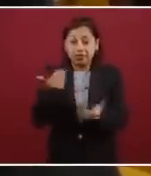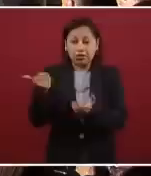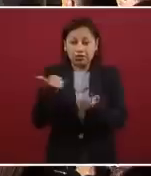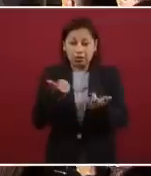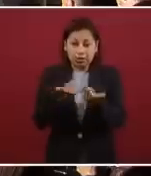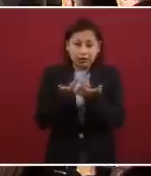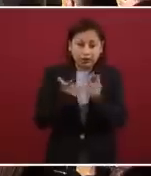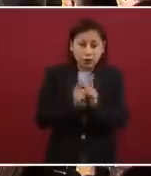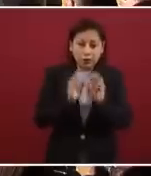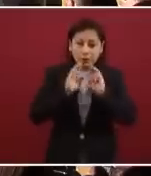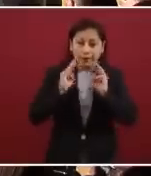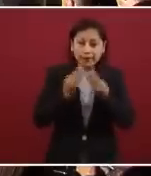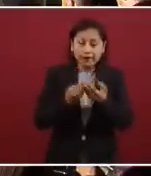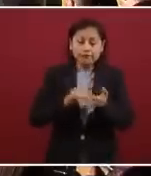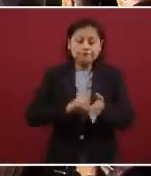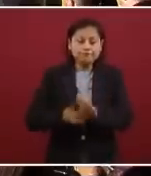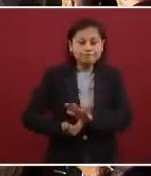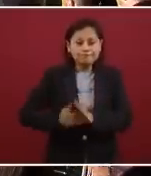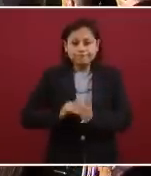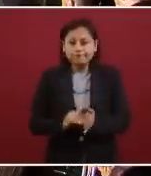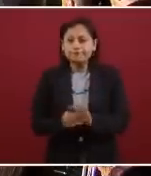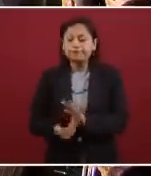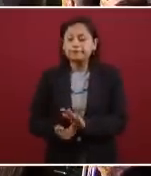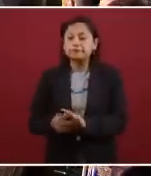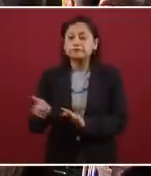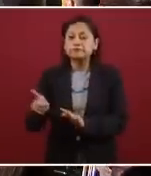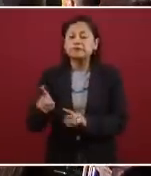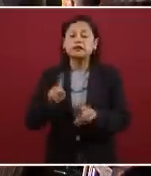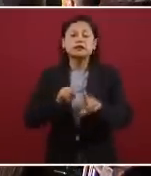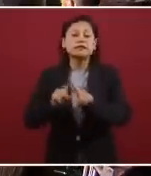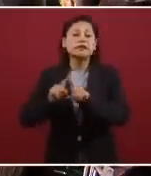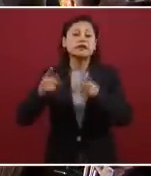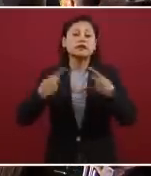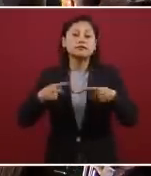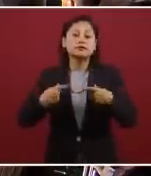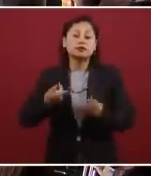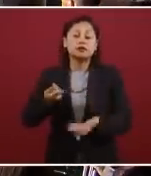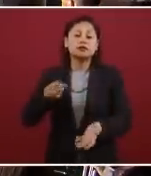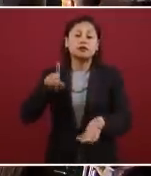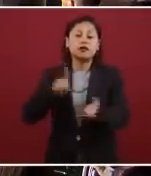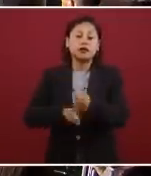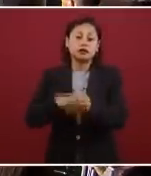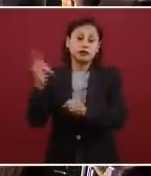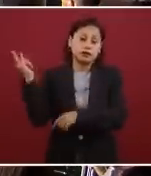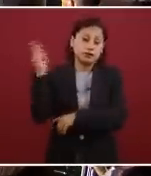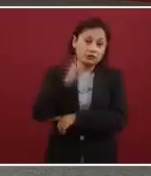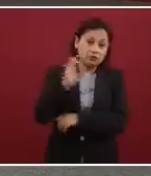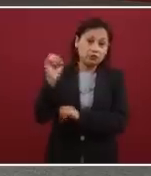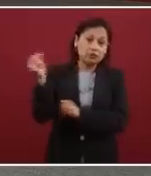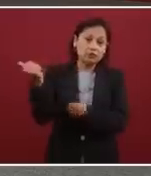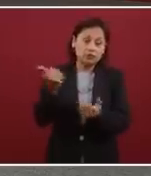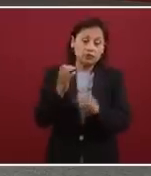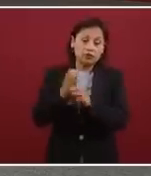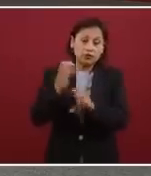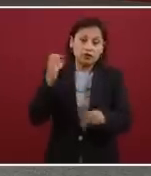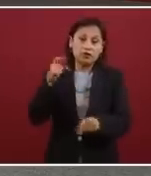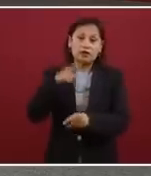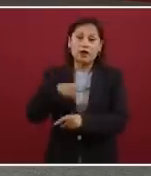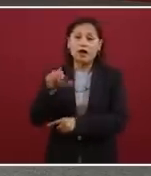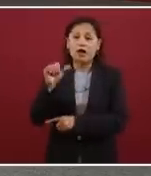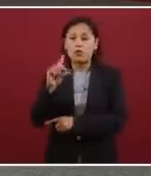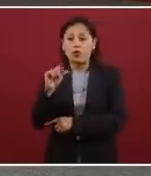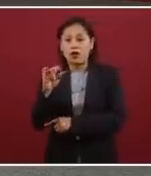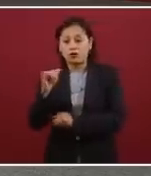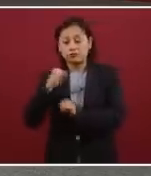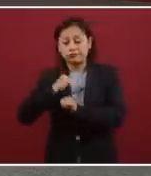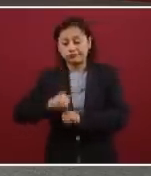está coludida con los despachadores de las aduanas y los transportistas. Si